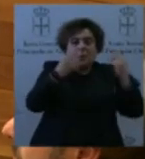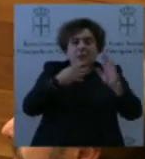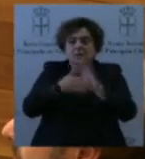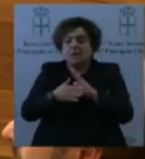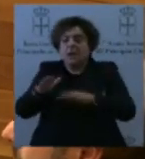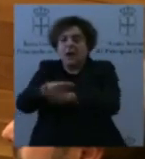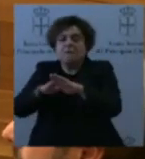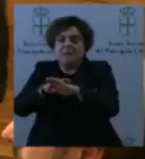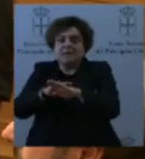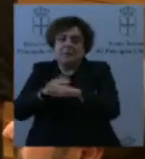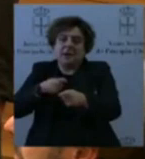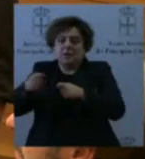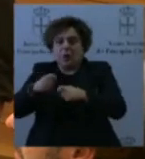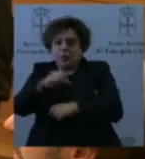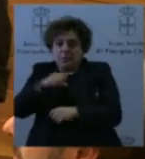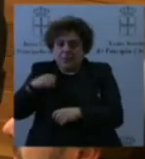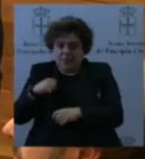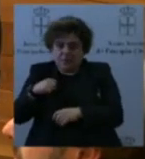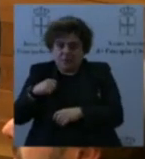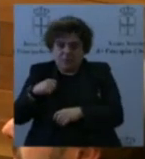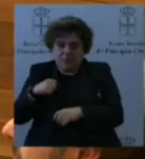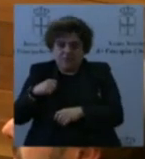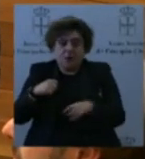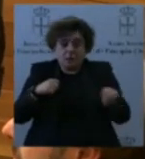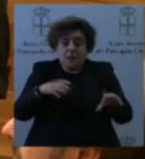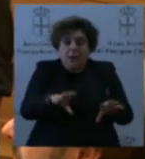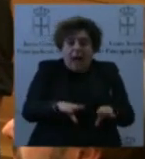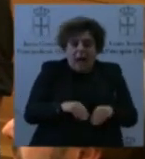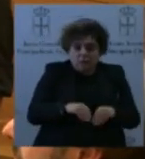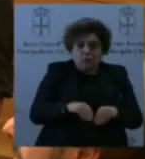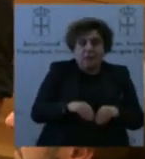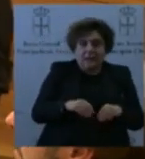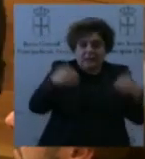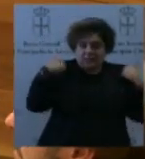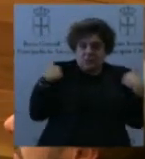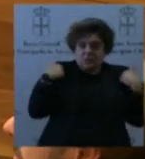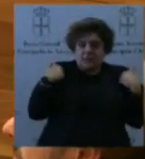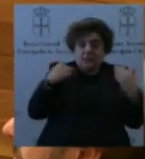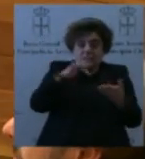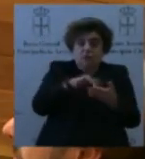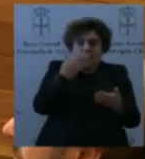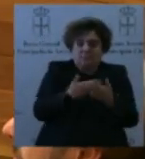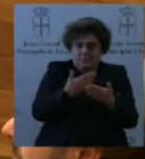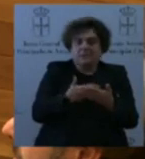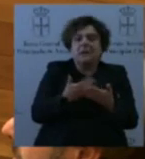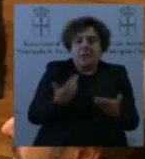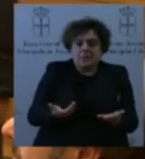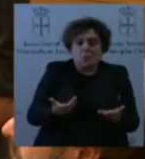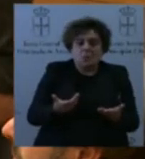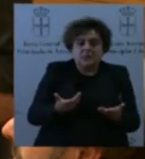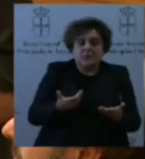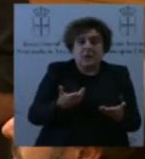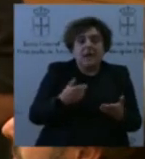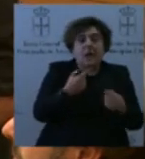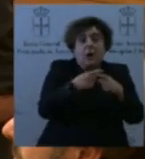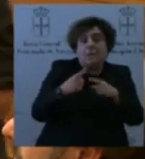responsabilidad política en cuanto se confirme que se ha enajenado patrimonio histórico de Oviedo para entregárselo al Ministerio de Defensa por un lado y al negocio privado por